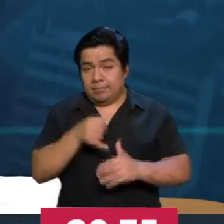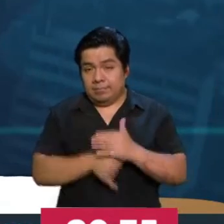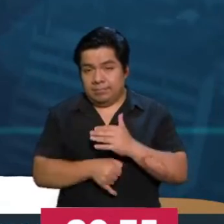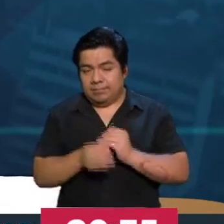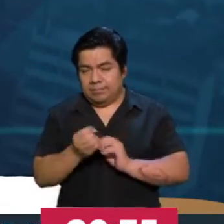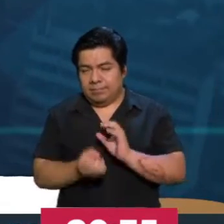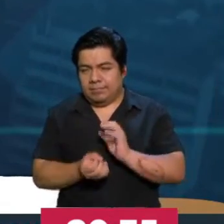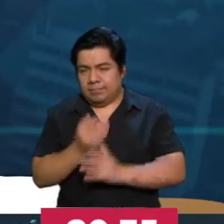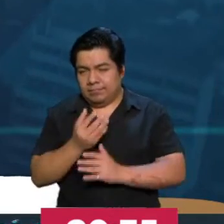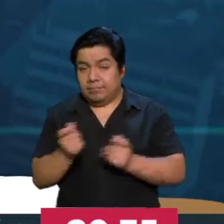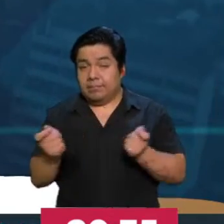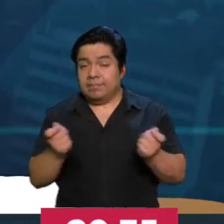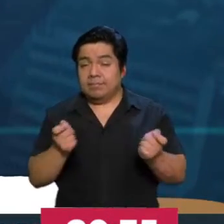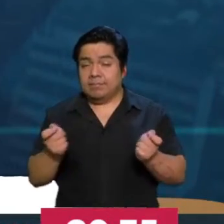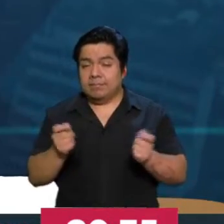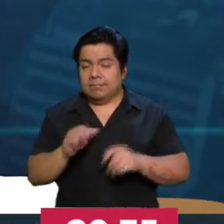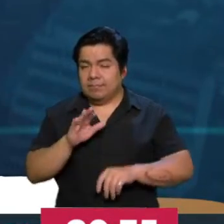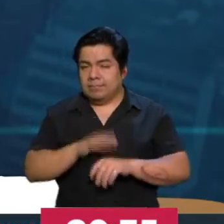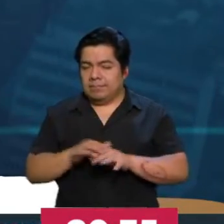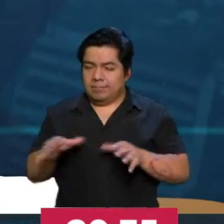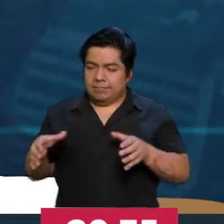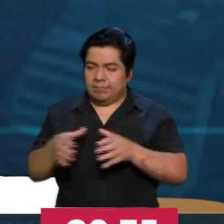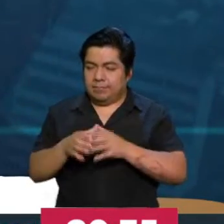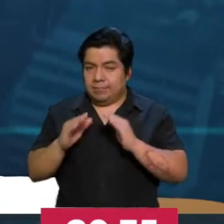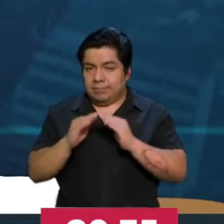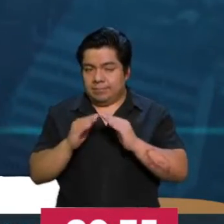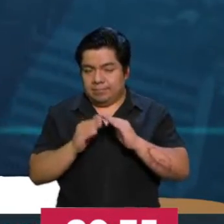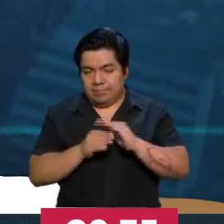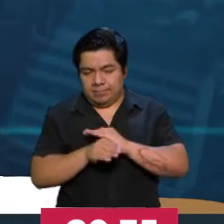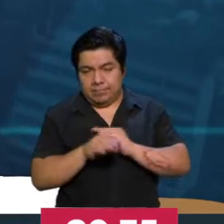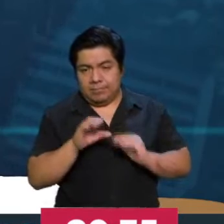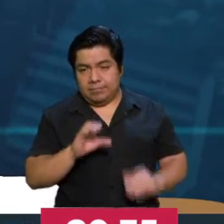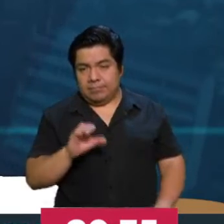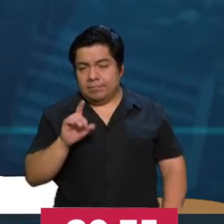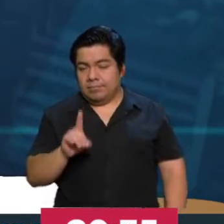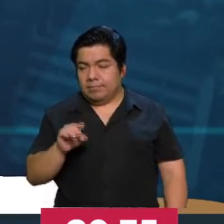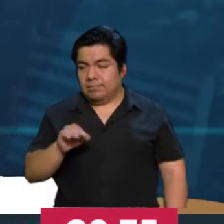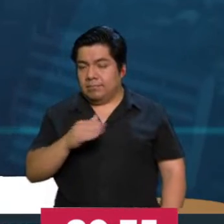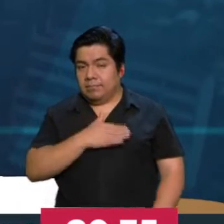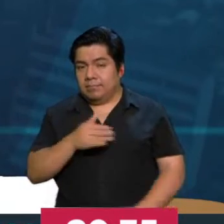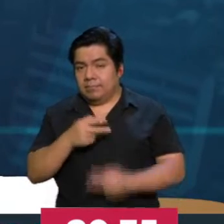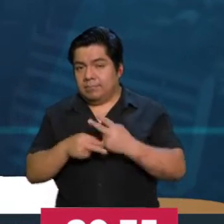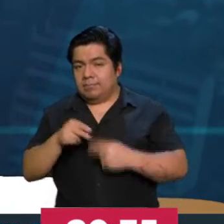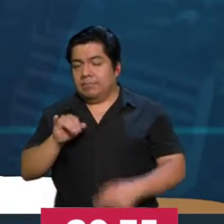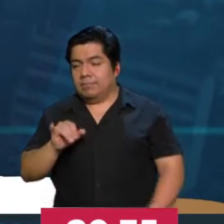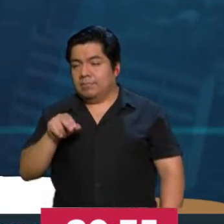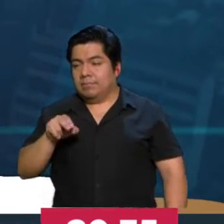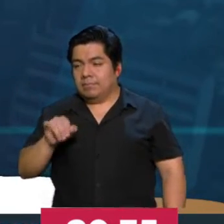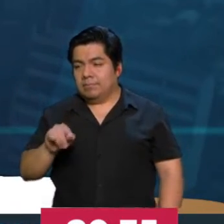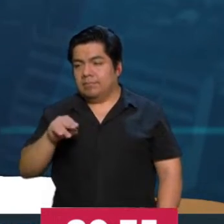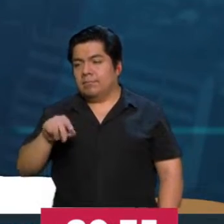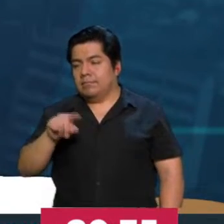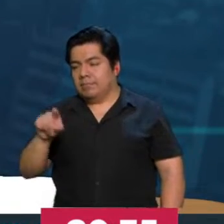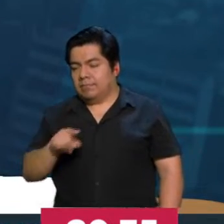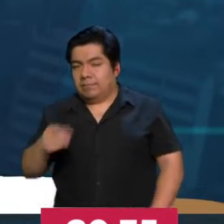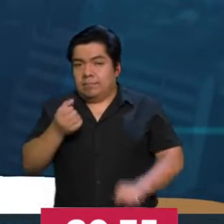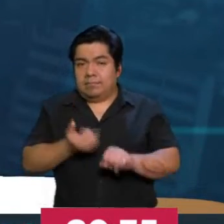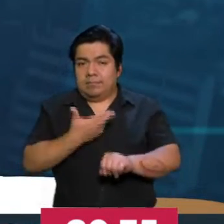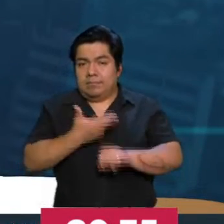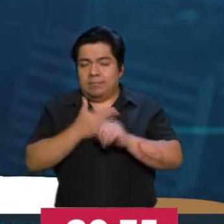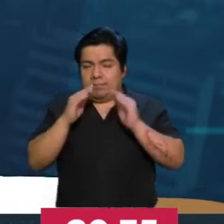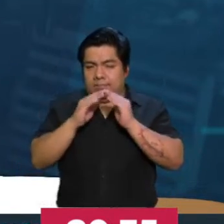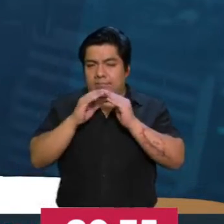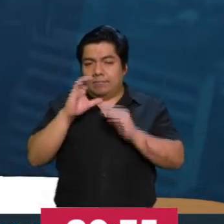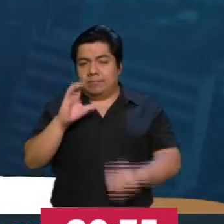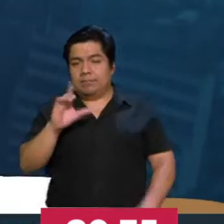nueva estrategia para resolver el acceso a la vivienda en la Ciudad de México, le doy la bienvenida a Inti Muñoz, titular de la Secretaría de Vivienda de la